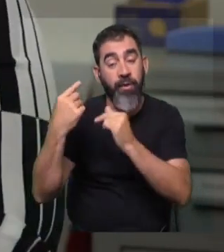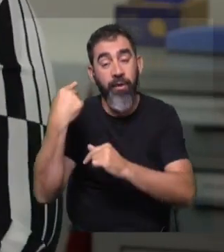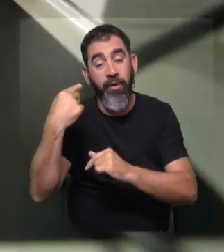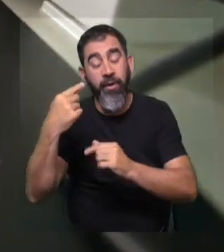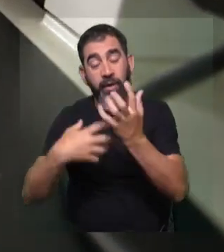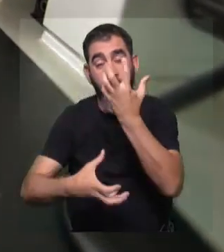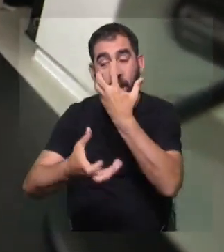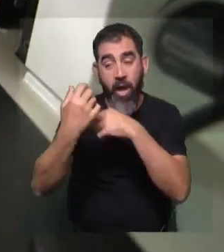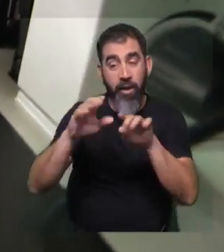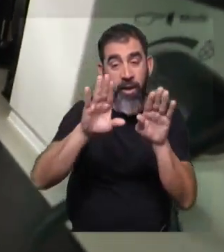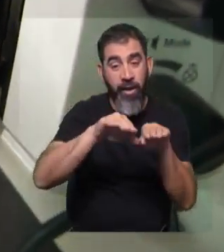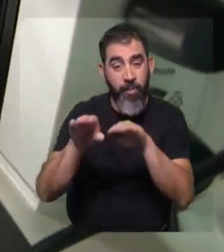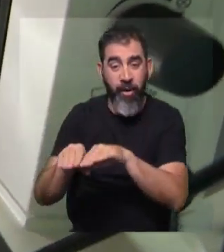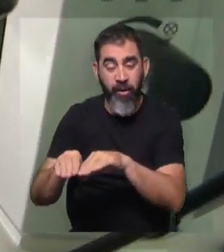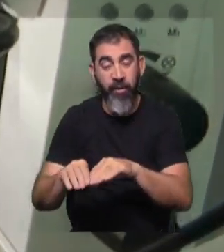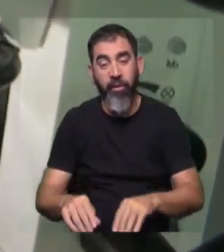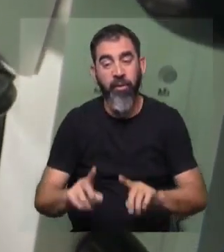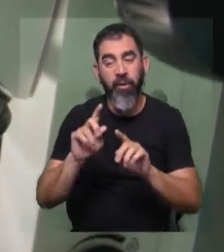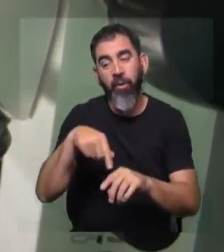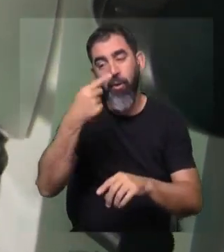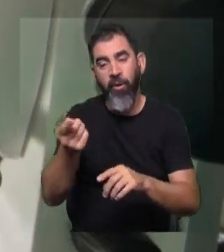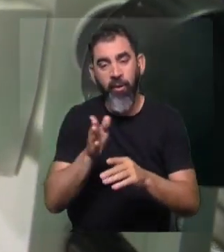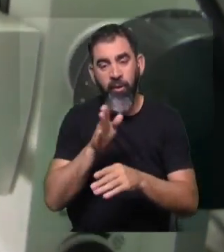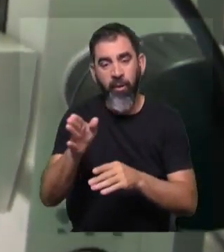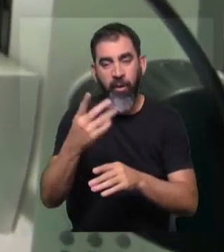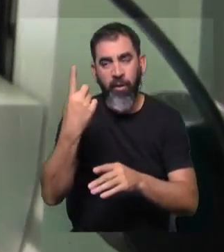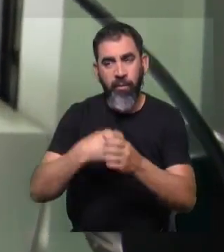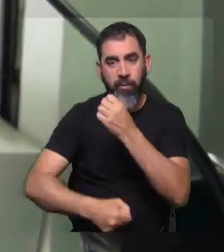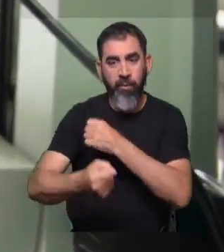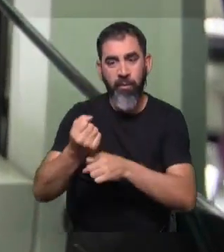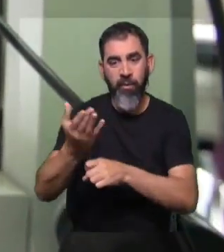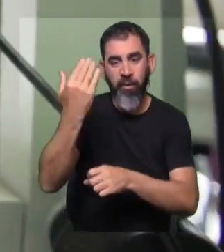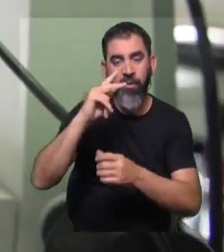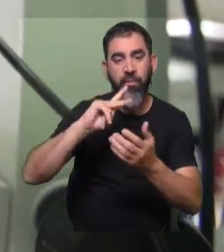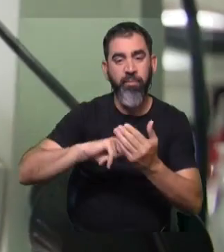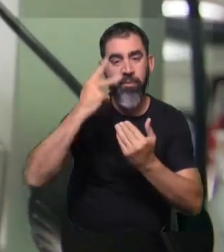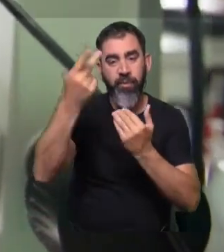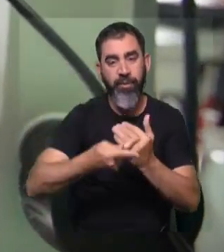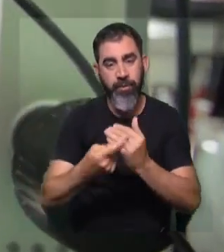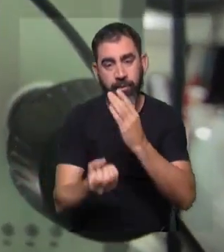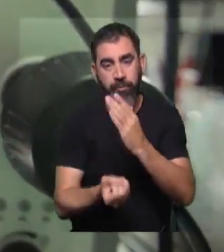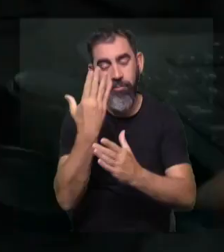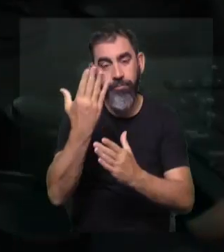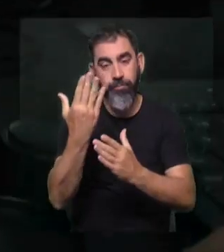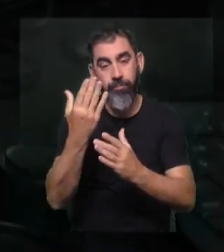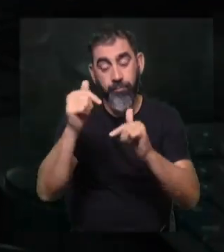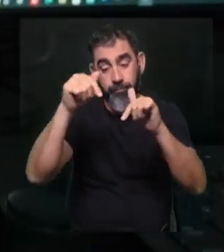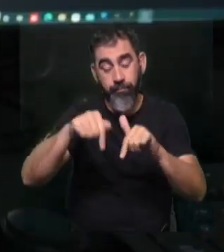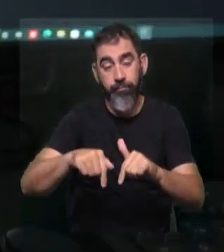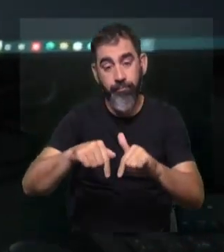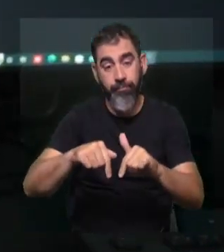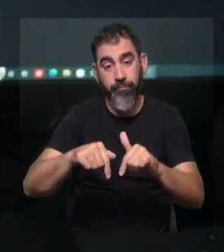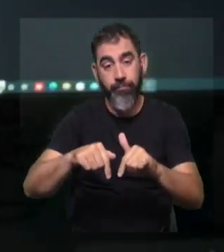mamíferos. Por otra parte, hace un año aproximadamente que tenemos un proyecto que acá